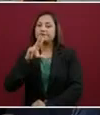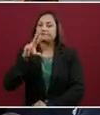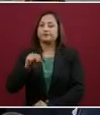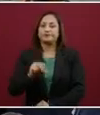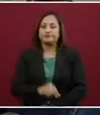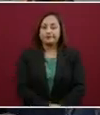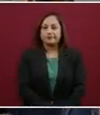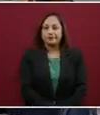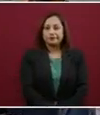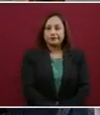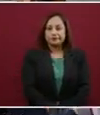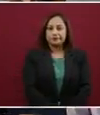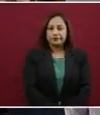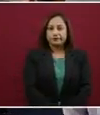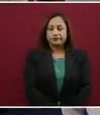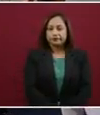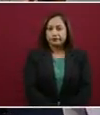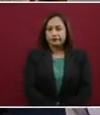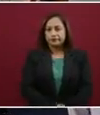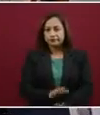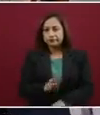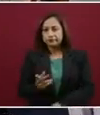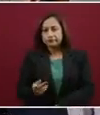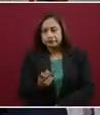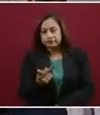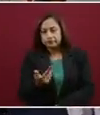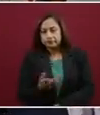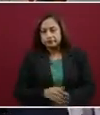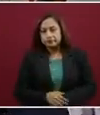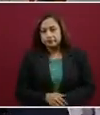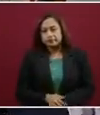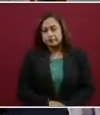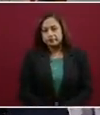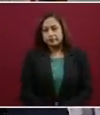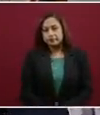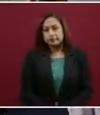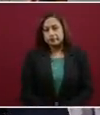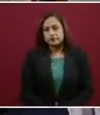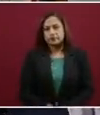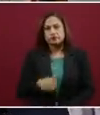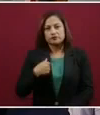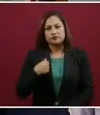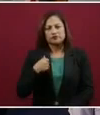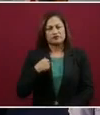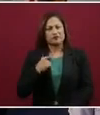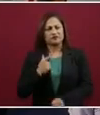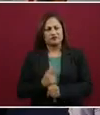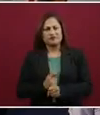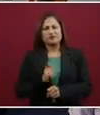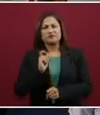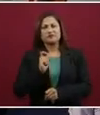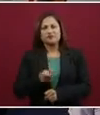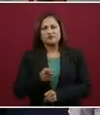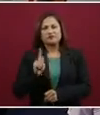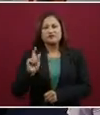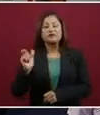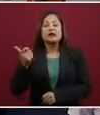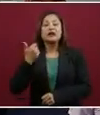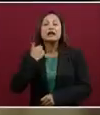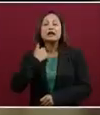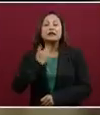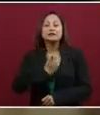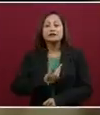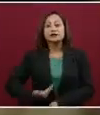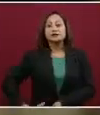Gracias, presidente. La segunda pregunta, muy breve, presidente. Me llamó mucho la atención la carta que le envía el expresidente Calderón el